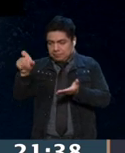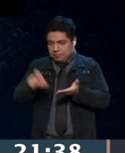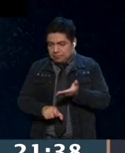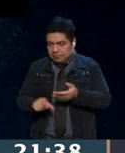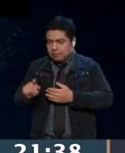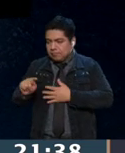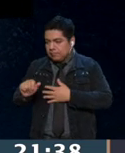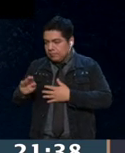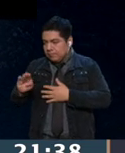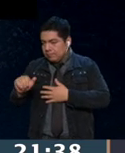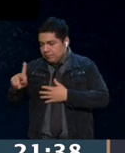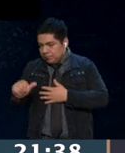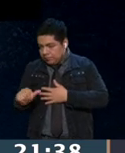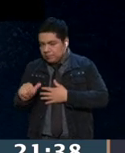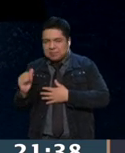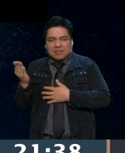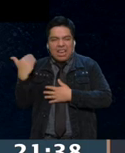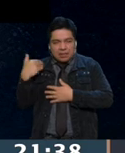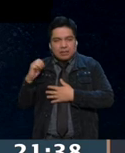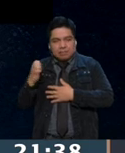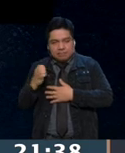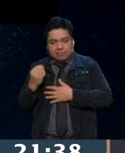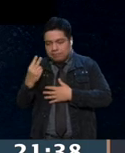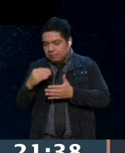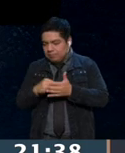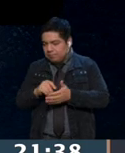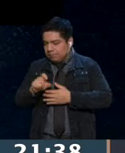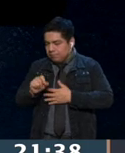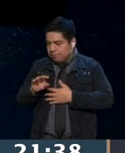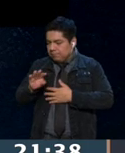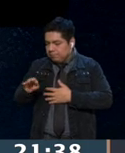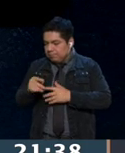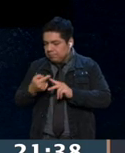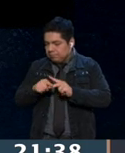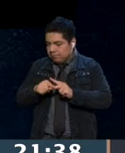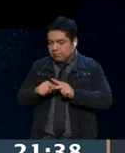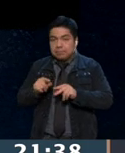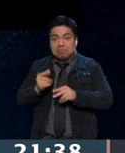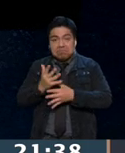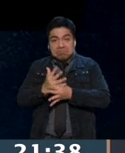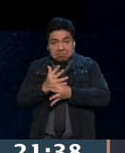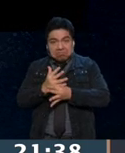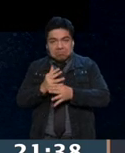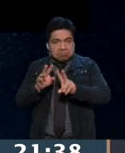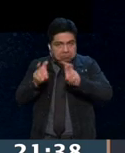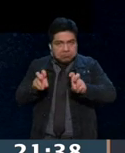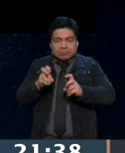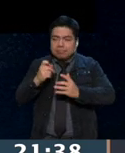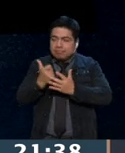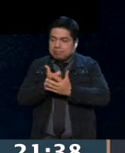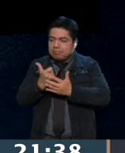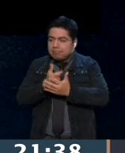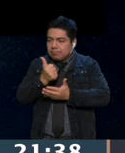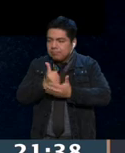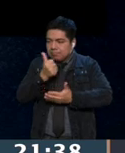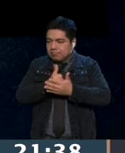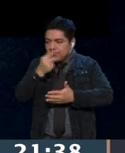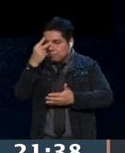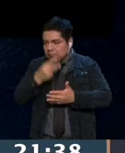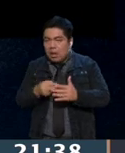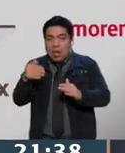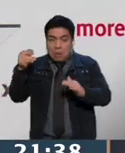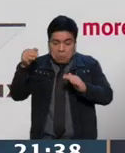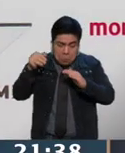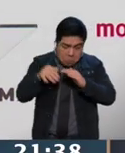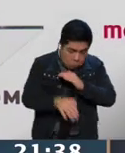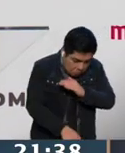Cortina publicó a principios de enero de 2024, en el que asegura que en materia económica, la Ciudad de México está en